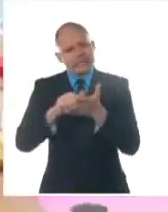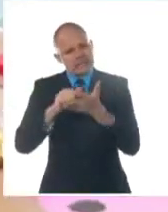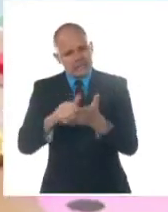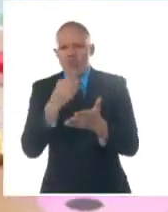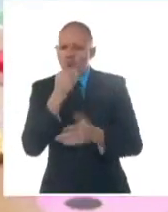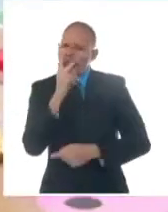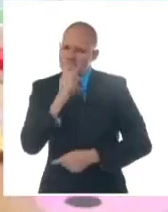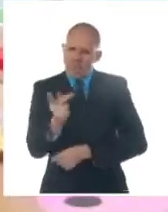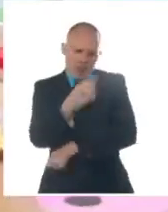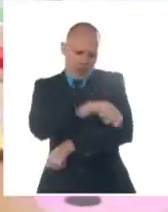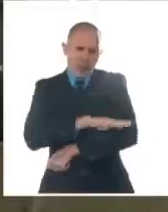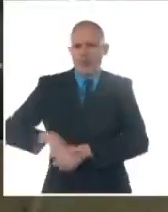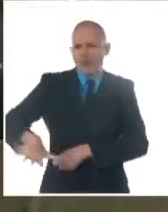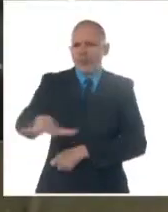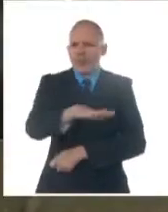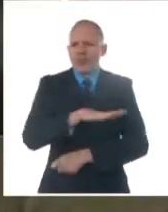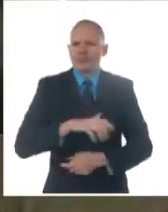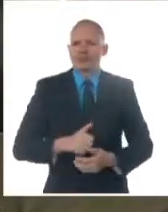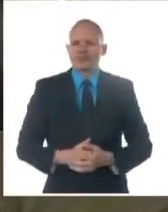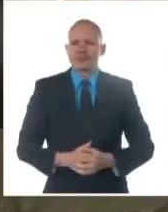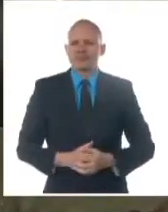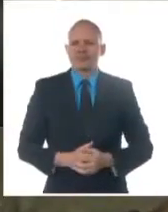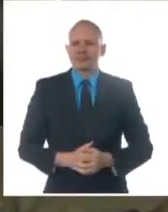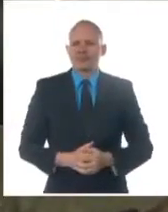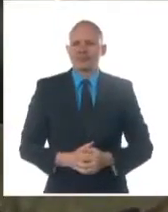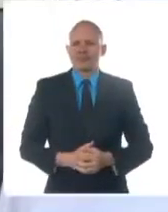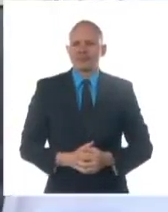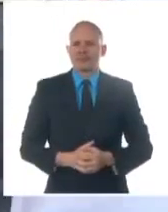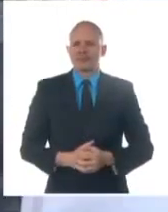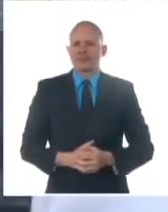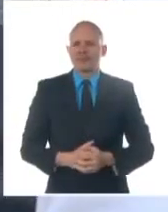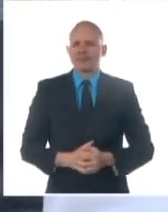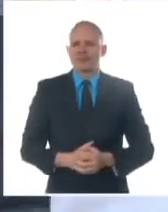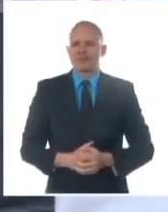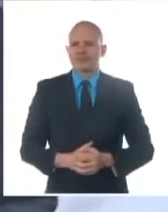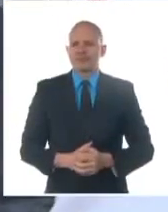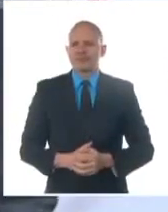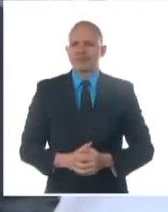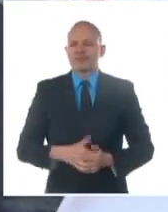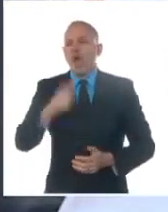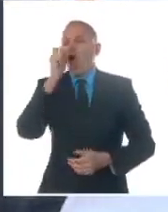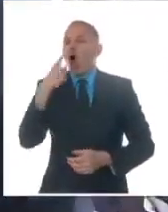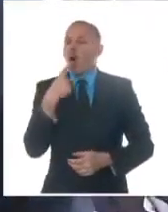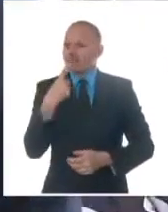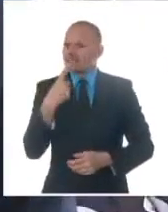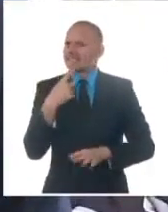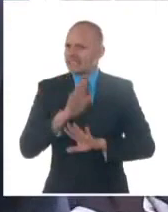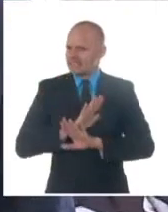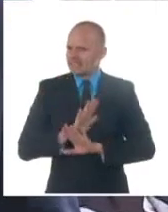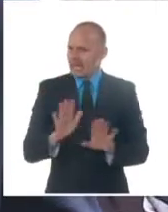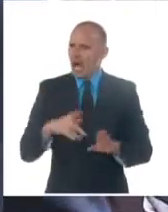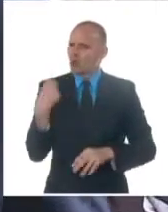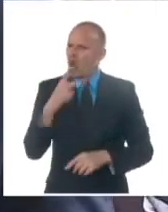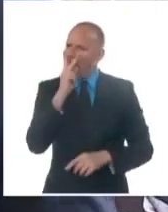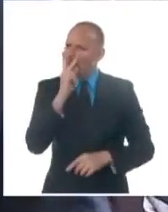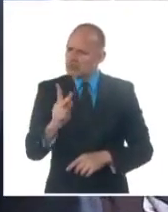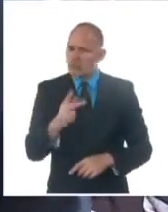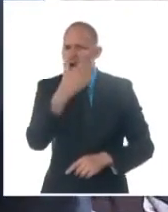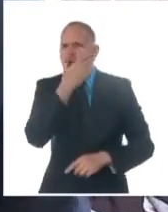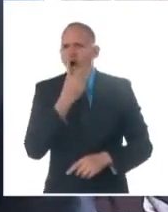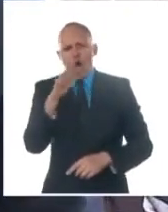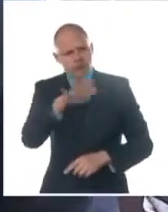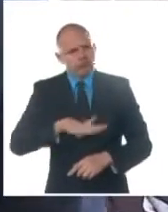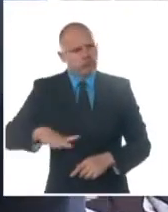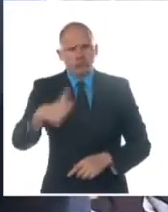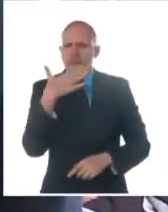a la población, que es nuestro principal objetivo. Le da la oportunidad a muchos jóvenes que puedan interactuar entre sí, que puedan compartir un poco